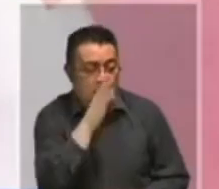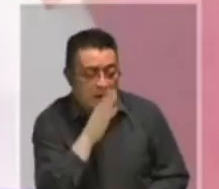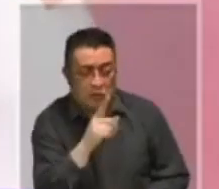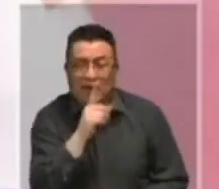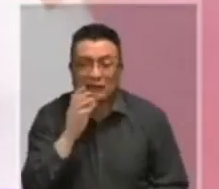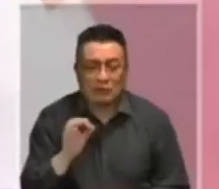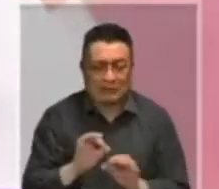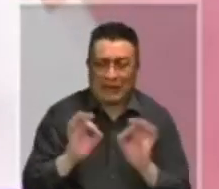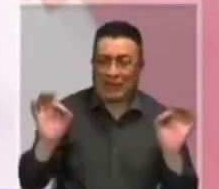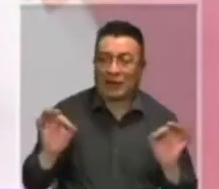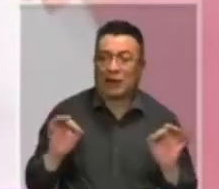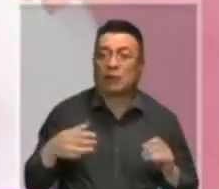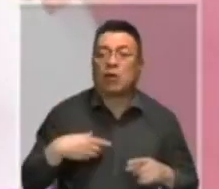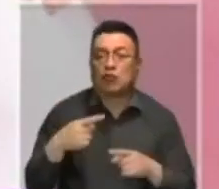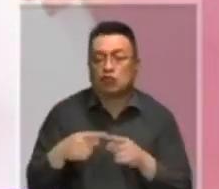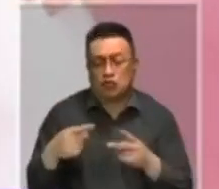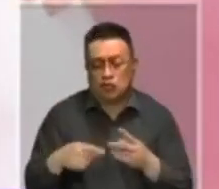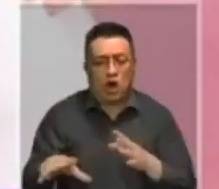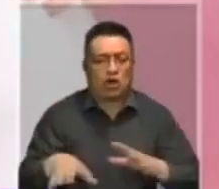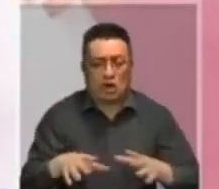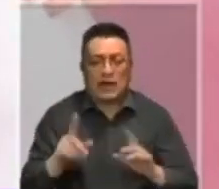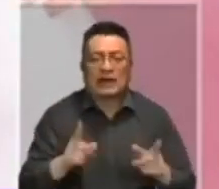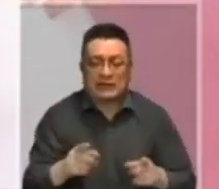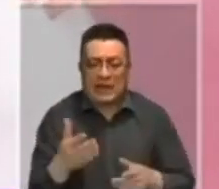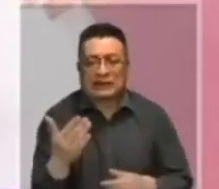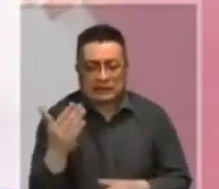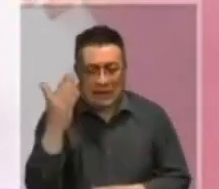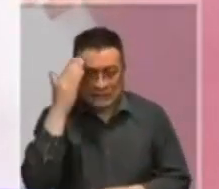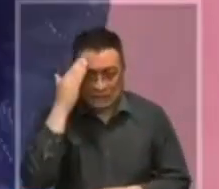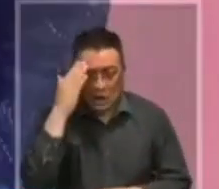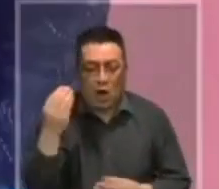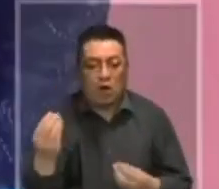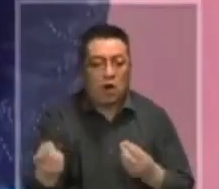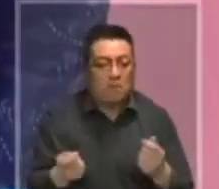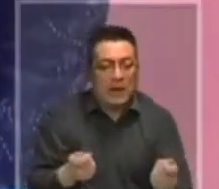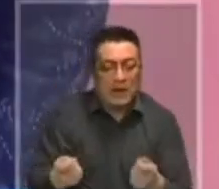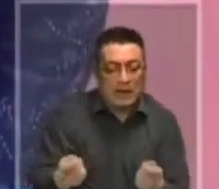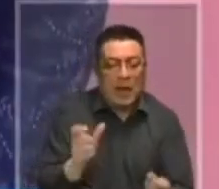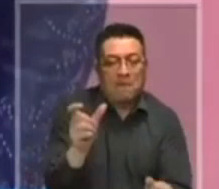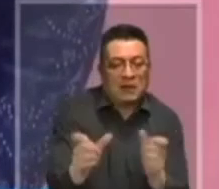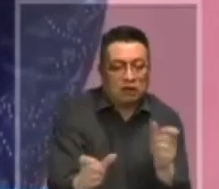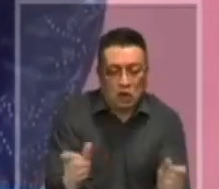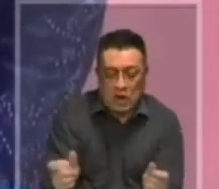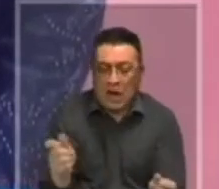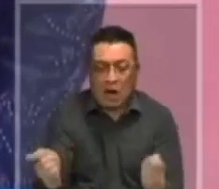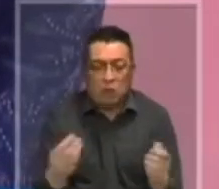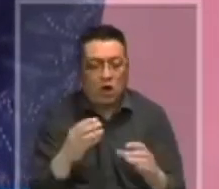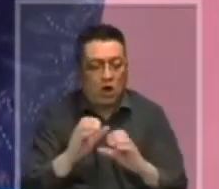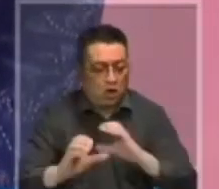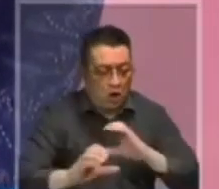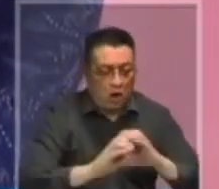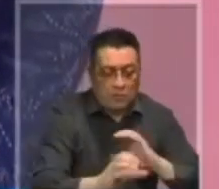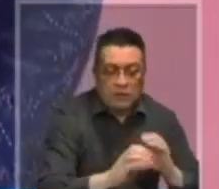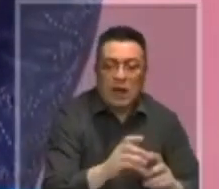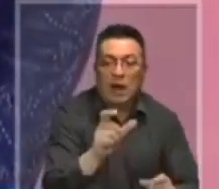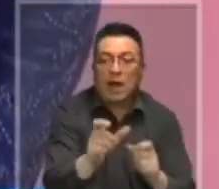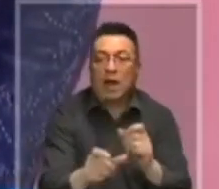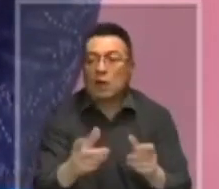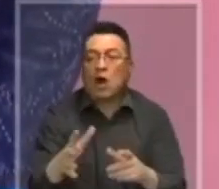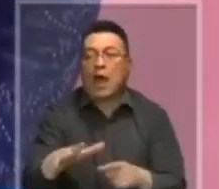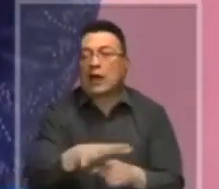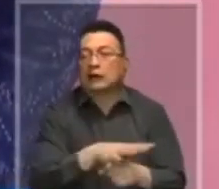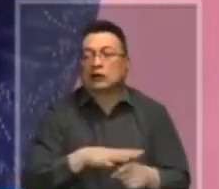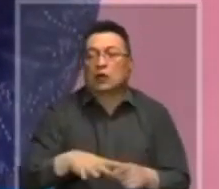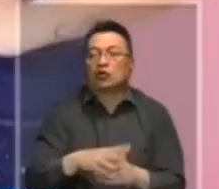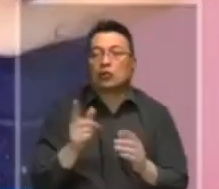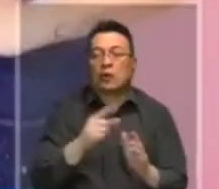tío. Hay un montón de cosas que ellos necesitan saber. Cómo manejar el personal, cómo comunicarse frente a una situación